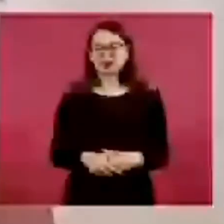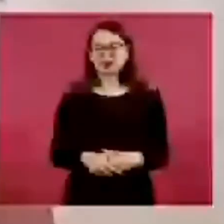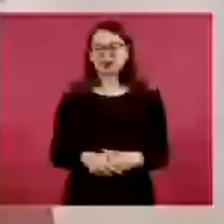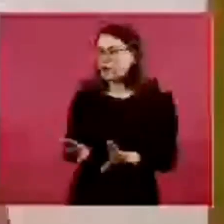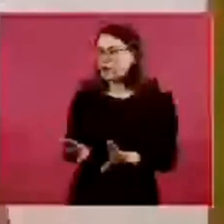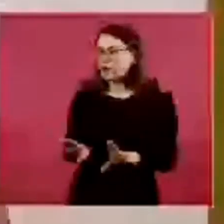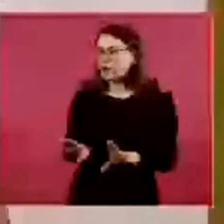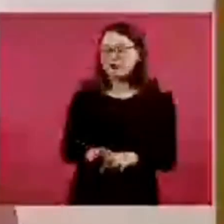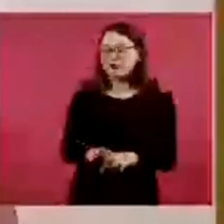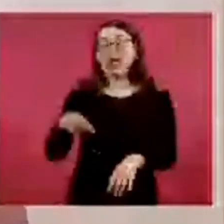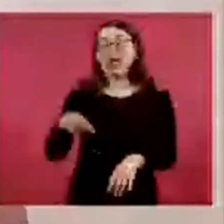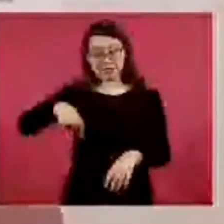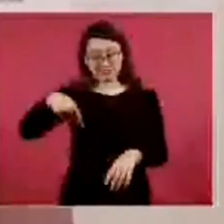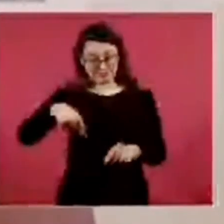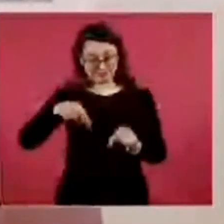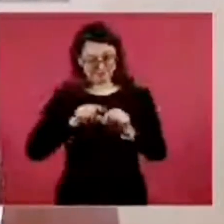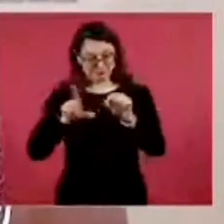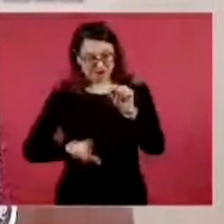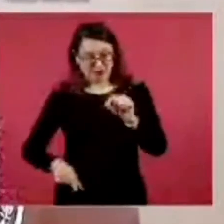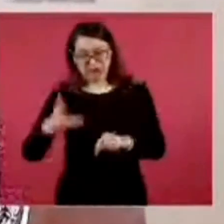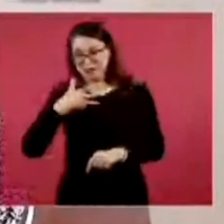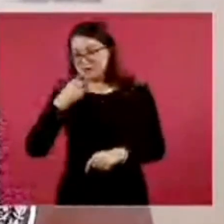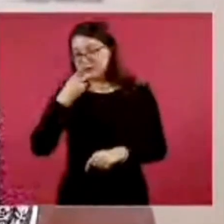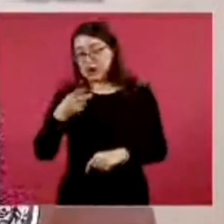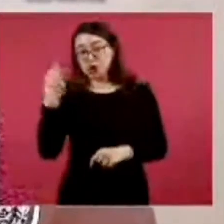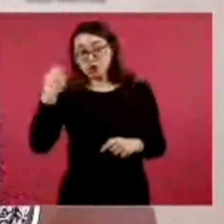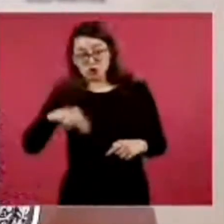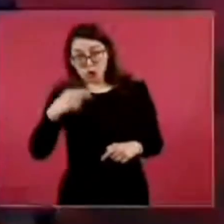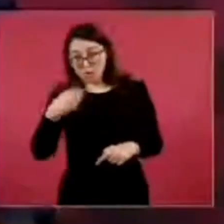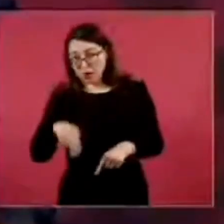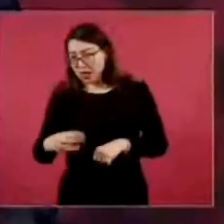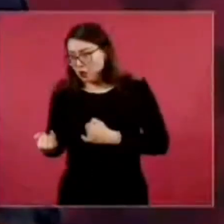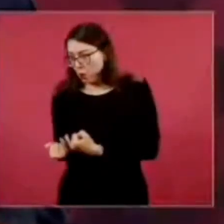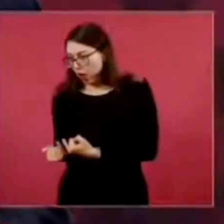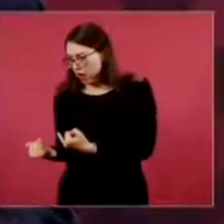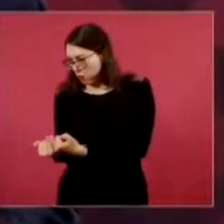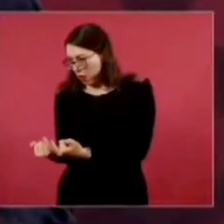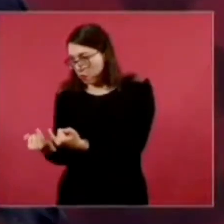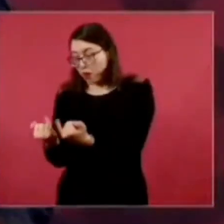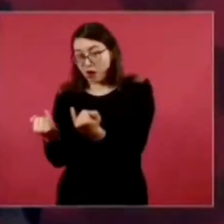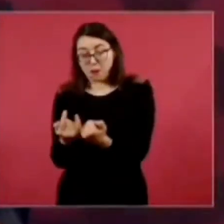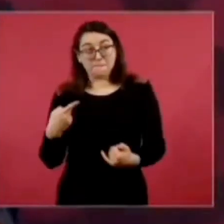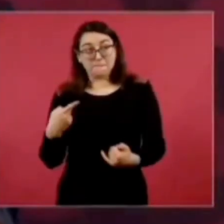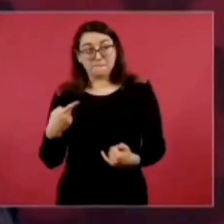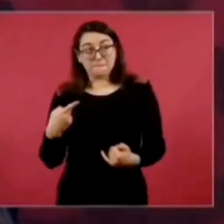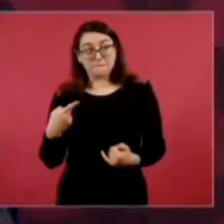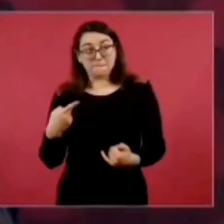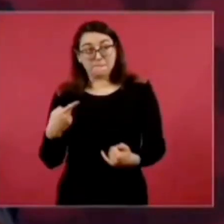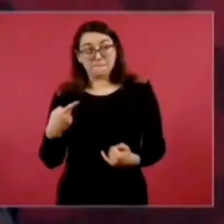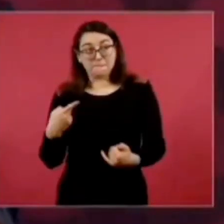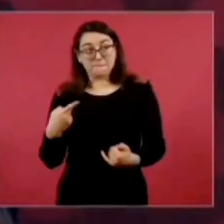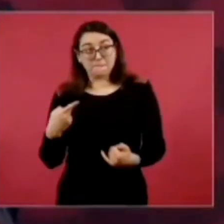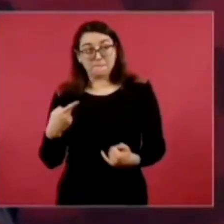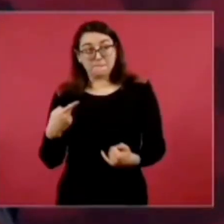habrán muchos Abranes, pero como habrán, no habrán.